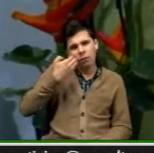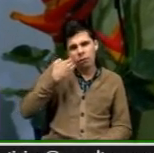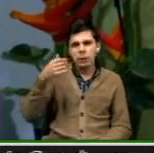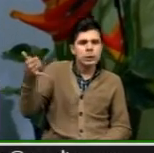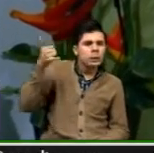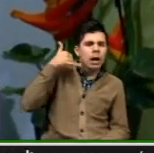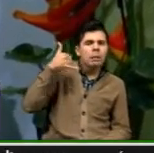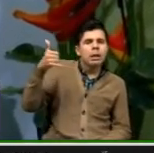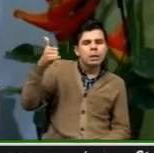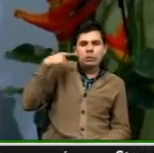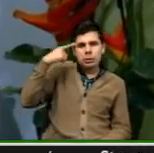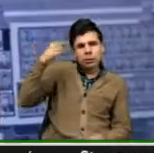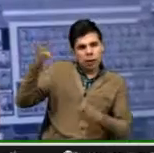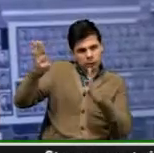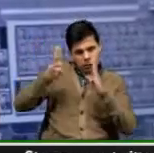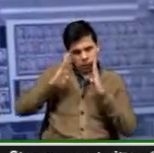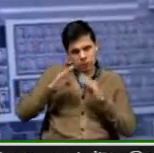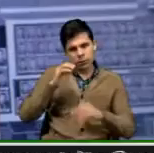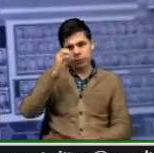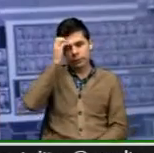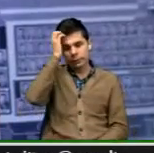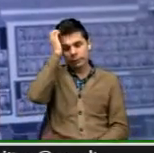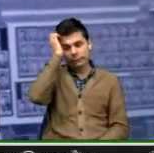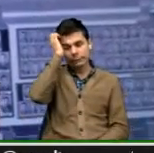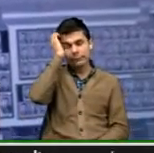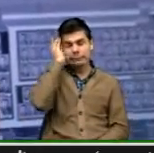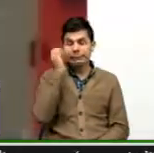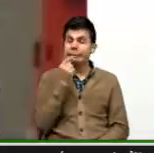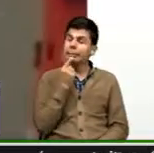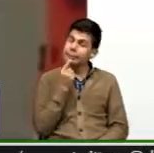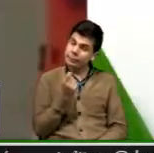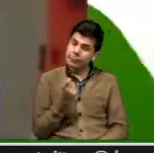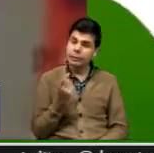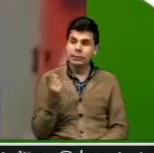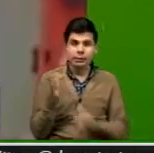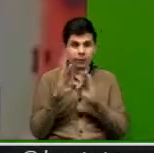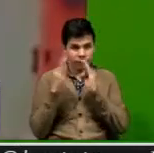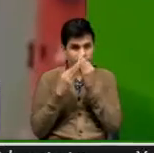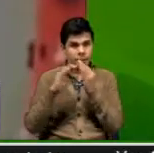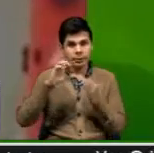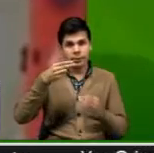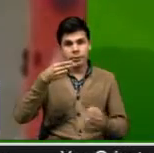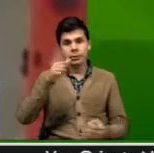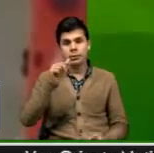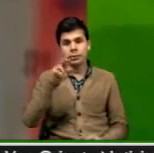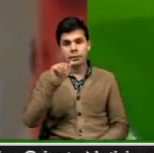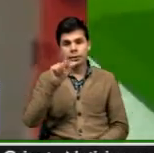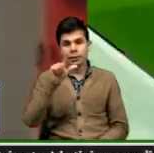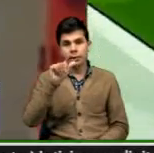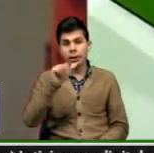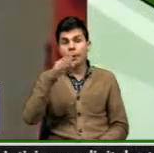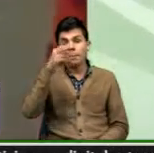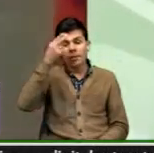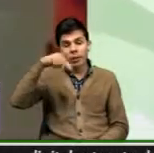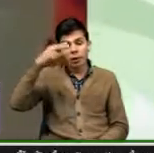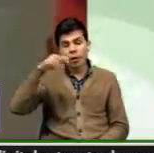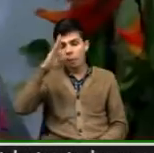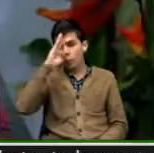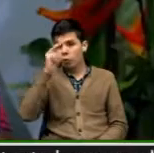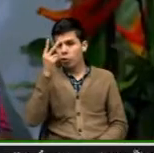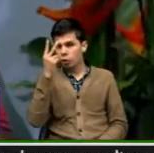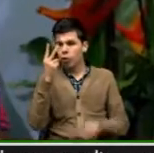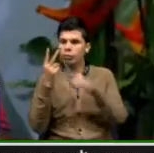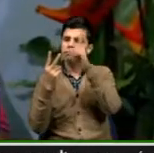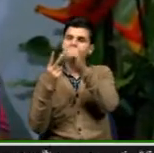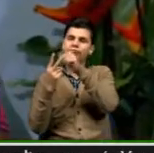se preocupa por lo paradójico para esta familia echara leña es que con jesús antonio yace el segundo hijo policía que pierden un tercer